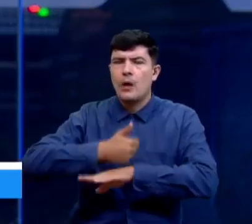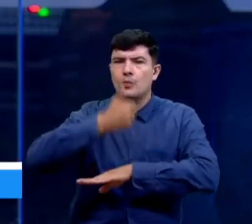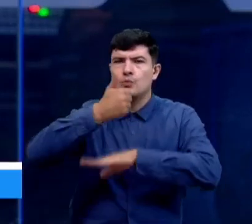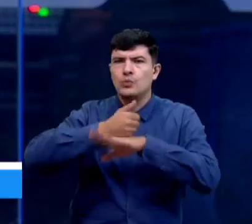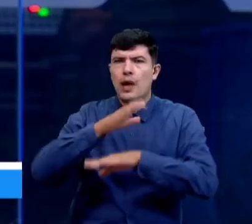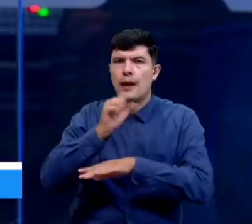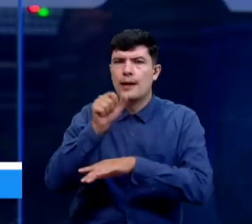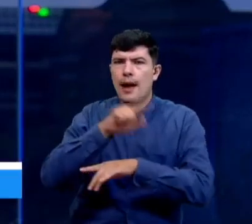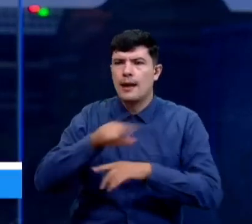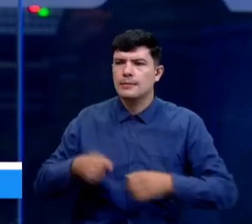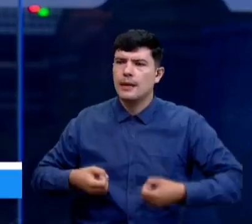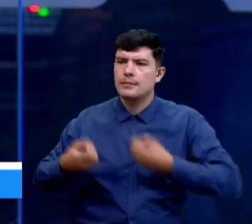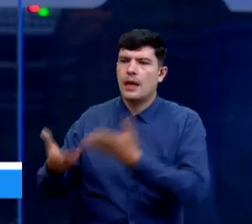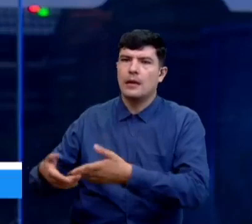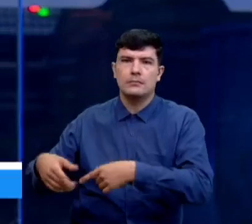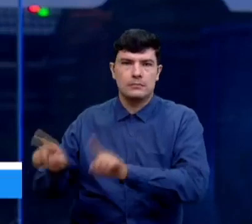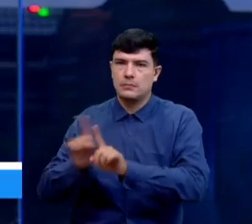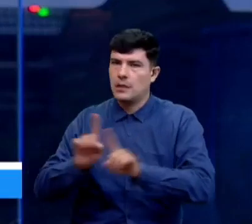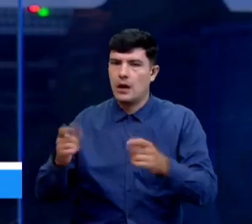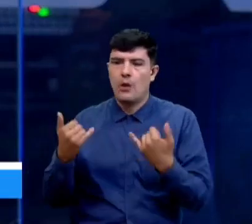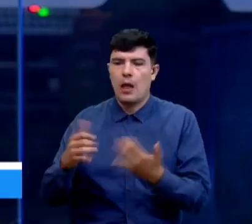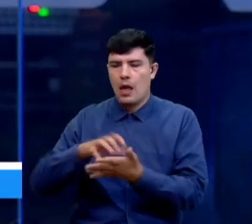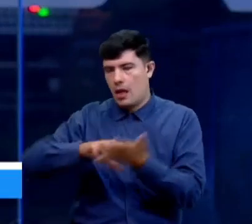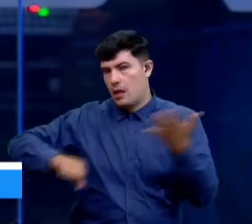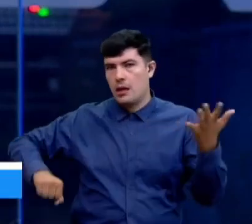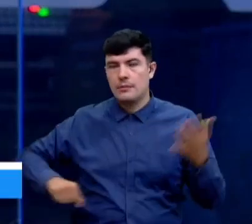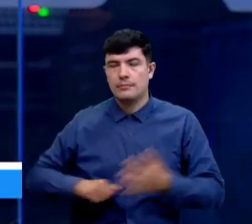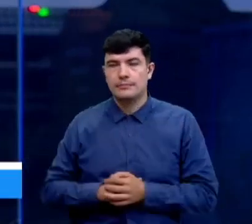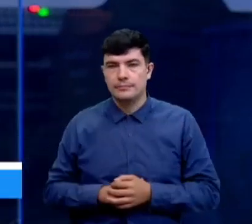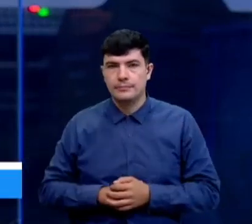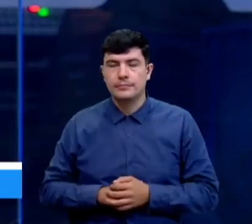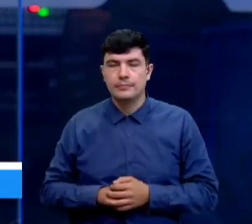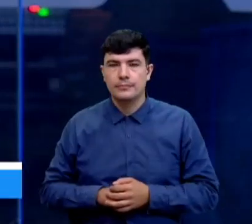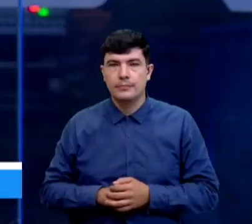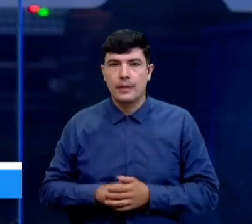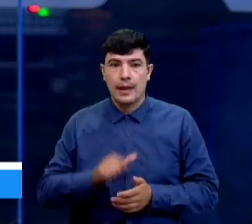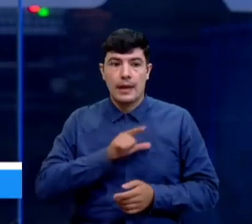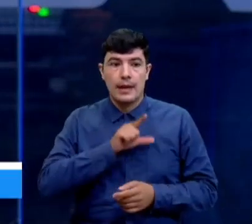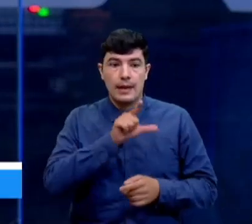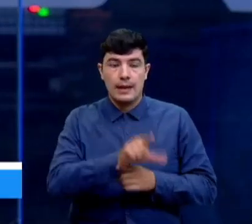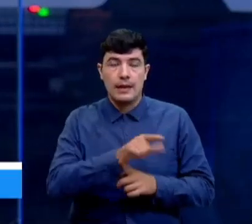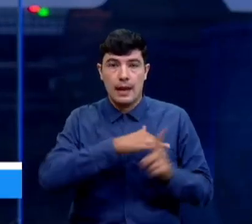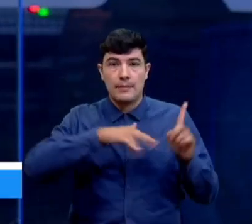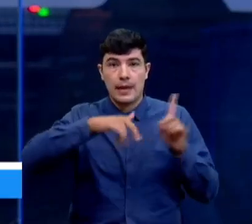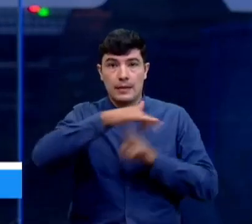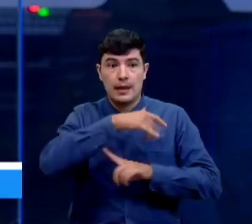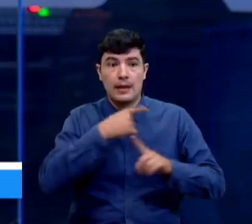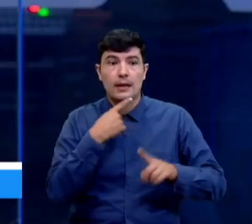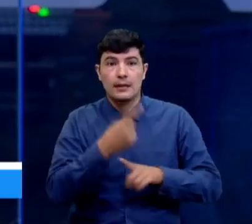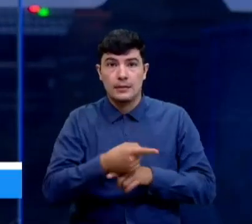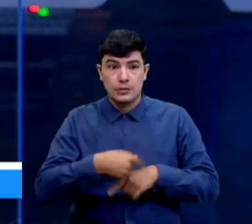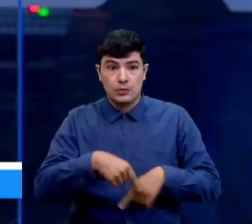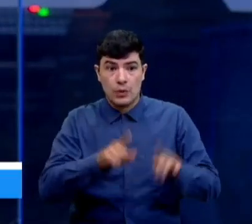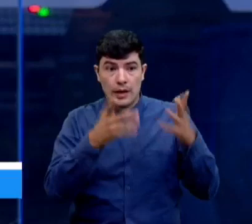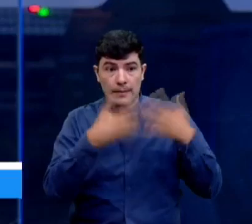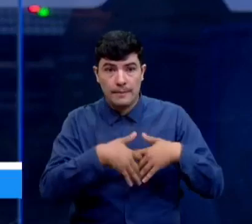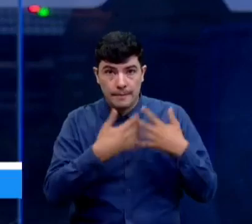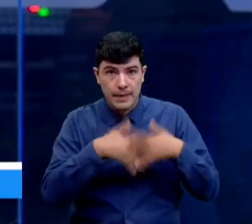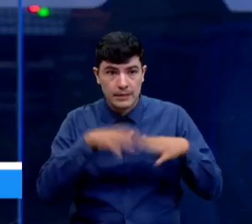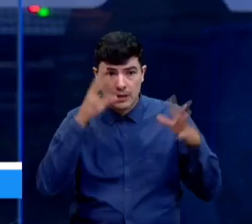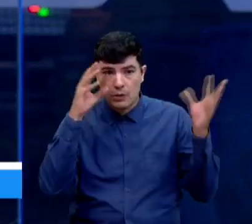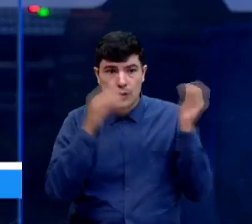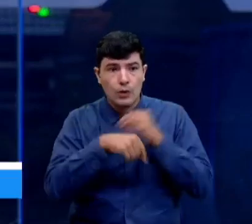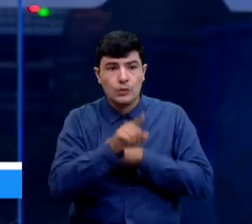cas en un fallo el tribunal administrativo dio la razón a los líderes ambientales que rechazaban la vía libre que tenía la compañía para